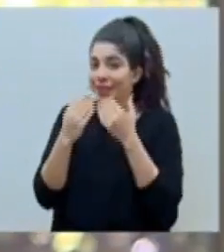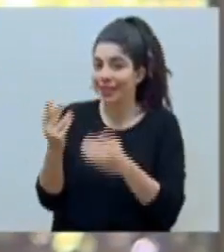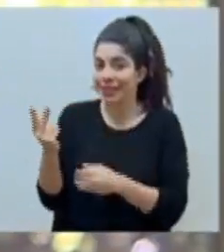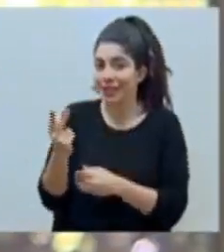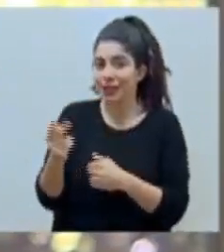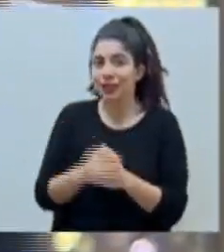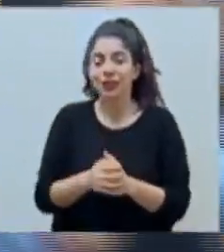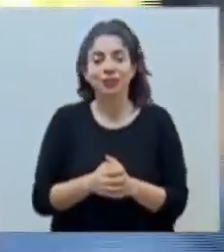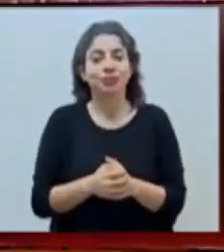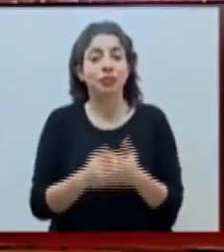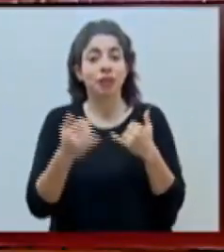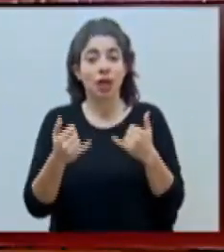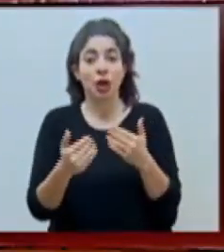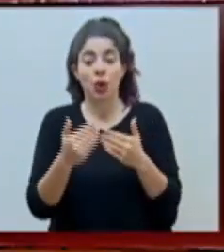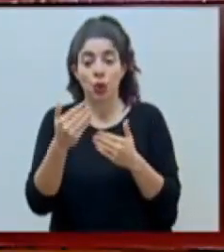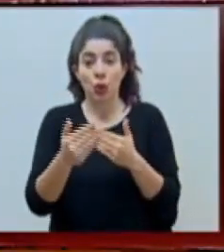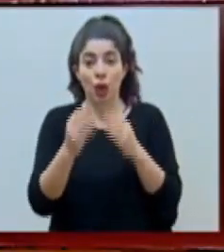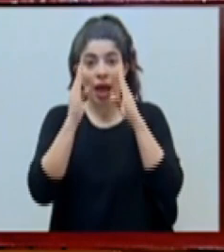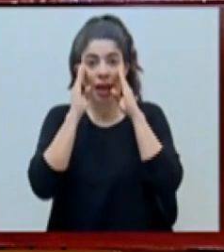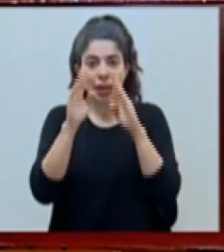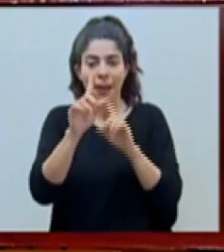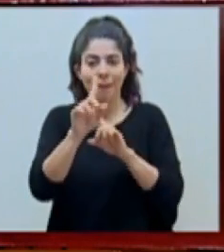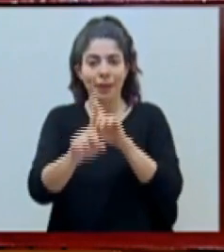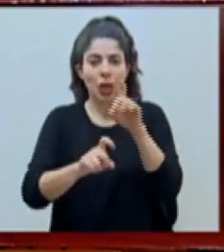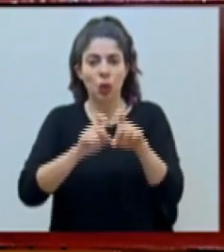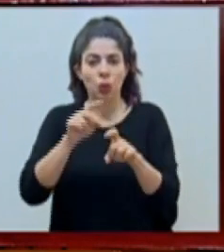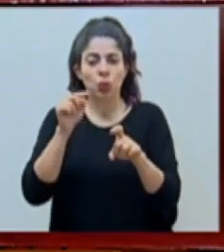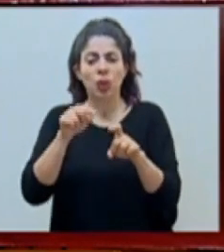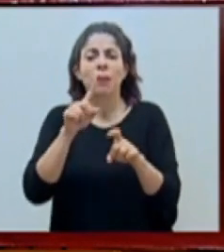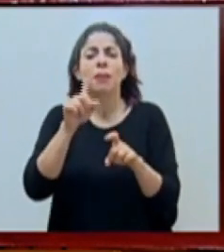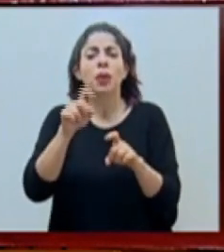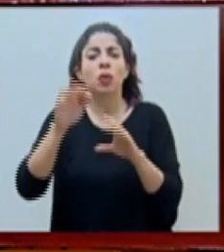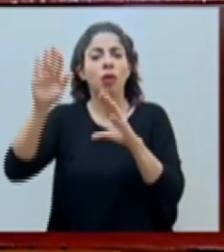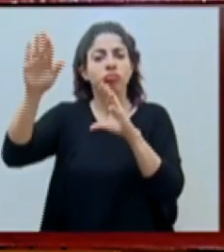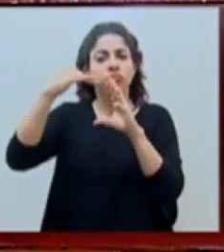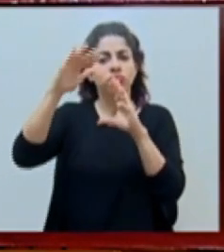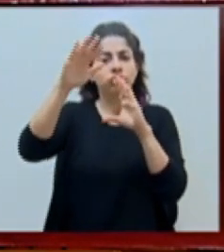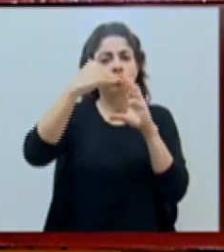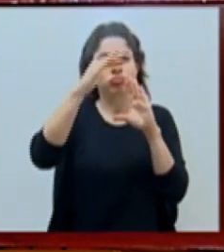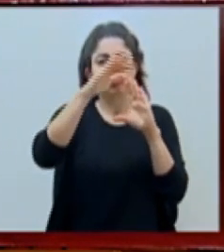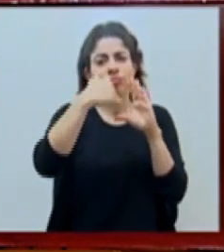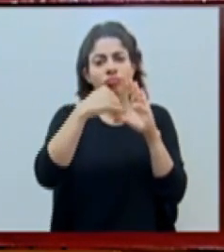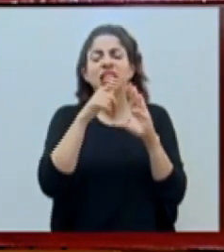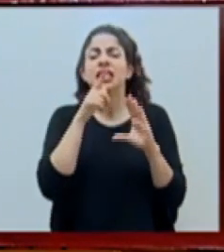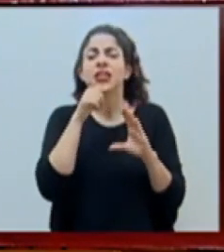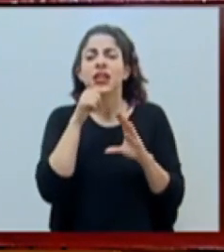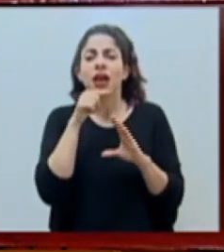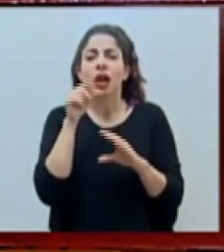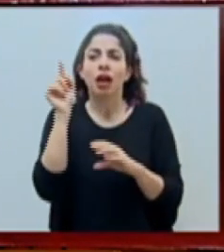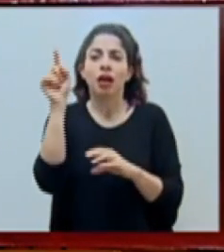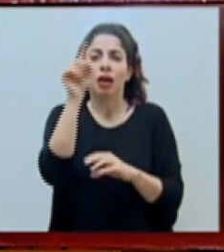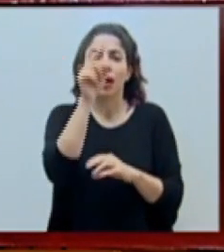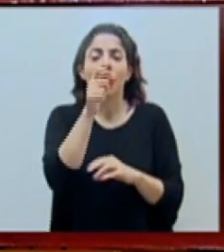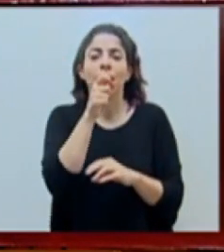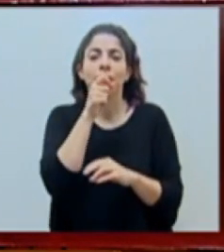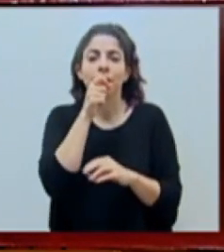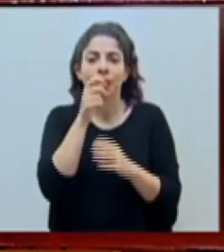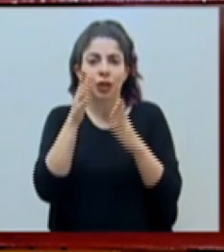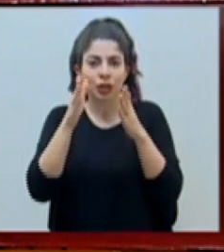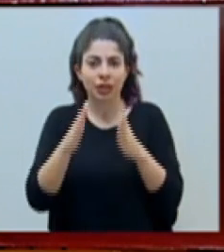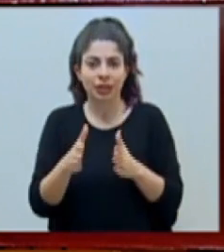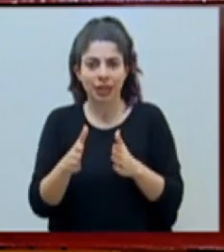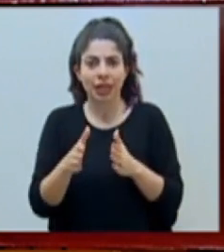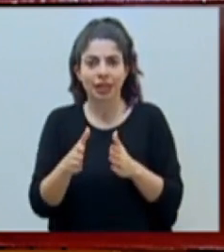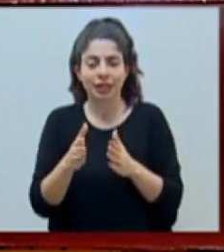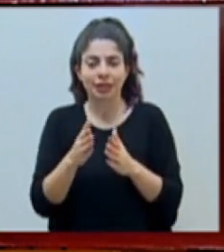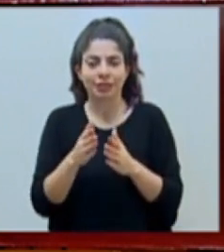dos. A continuación atenderemos las consultas que recibimos vía remota por parte de los colegas